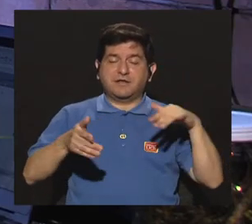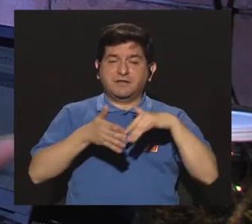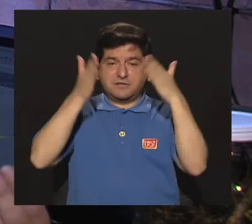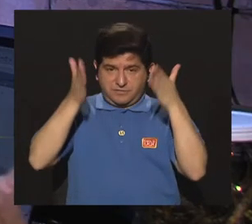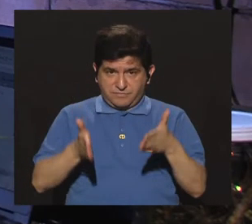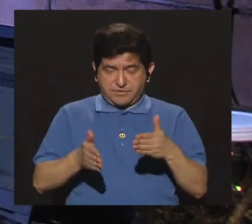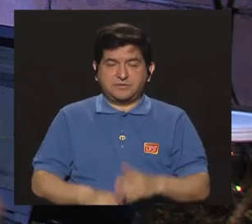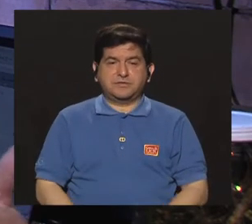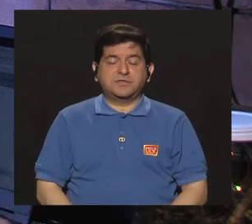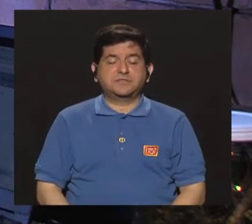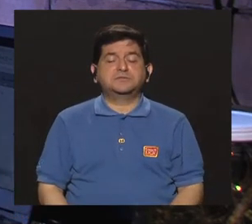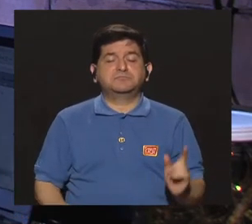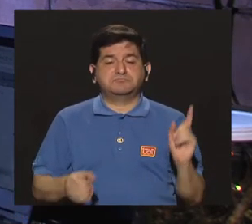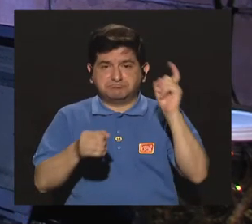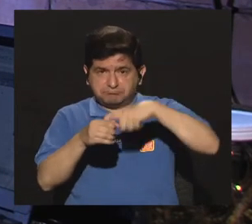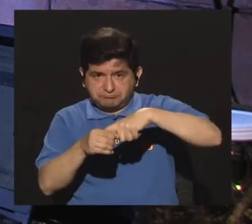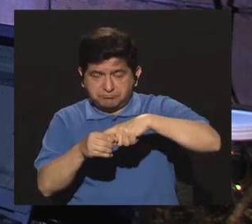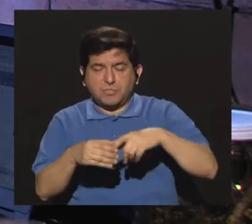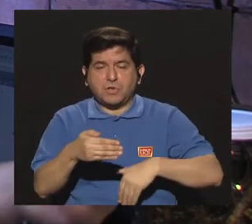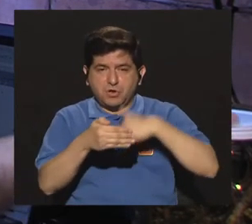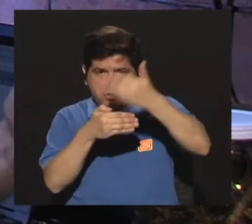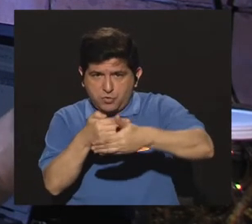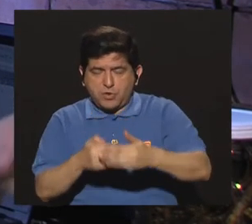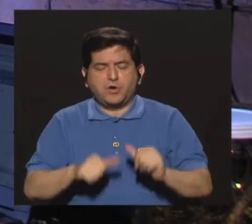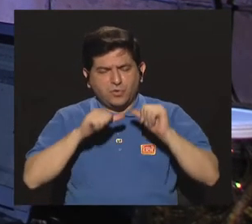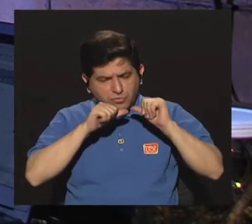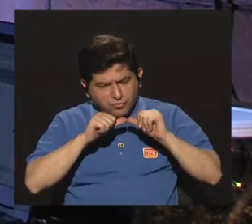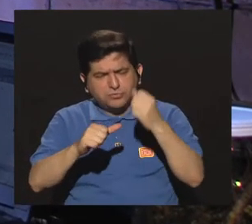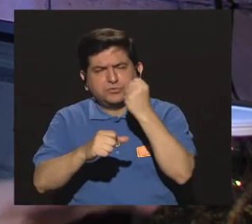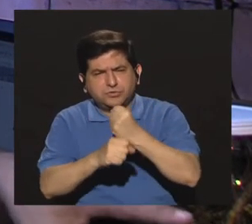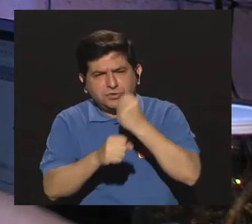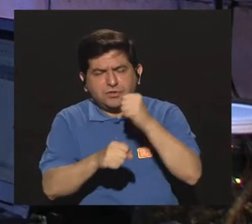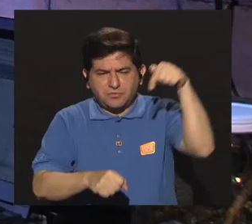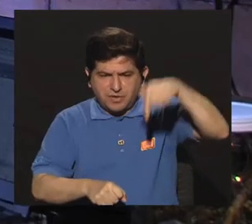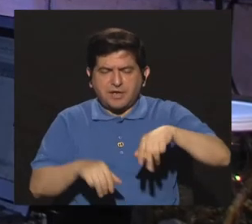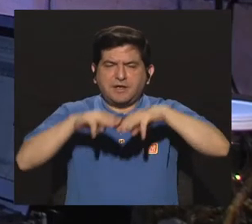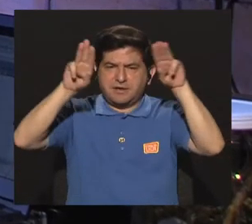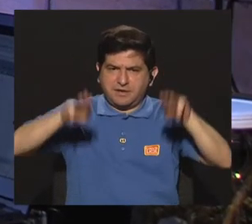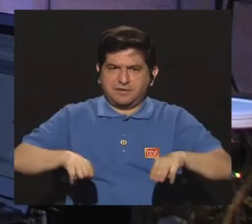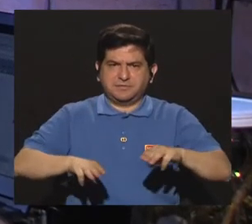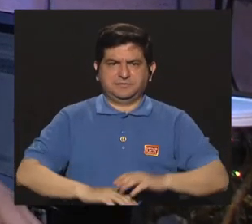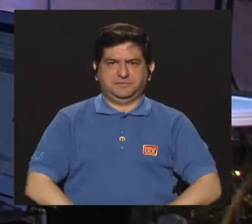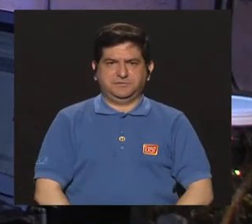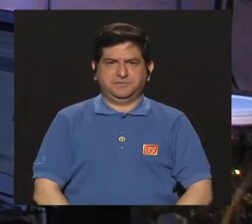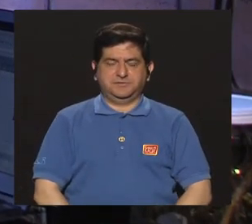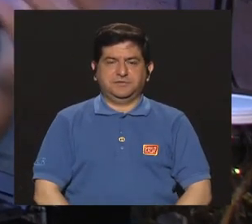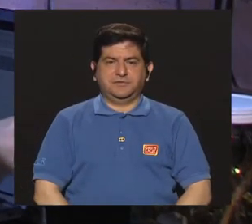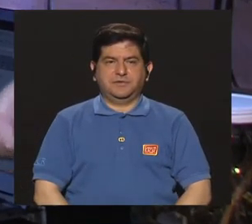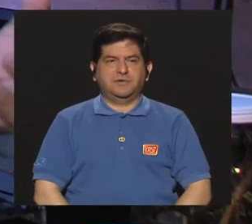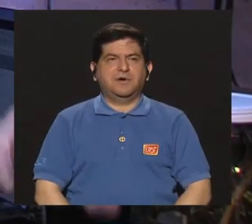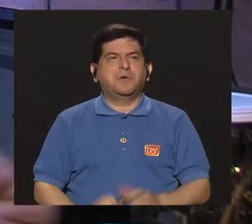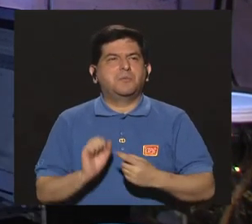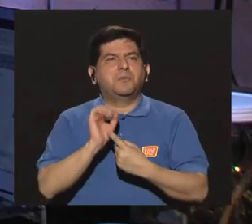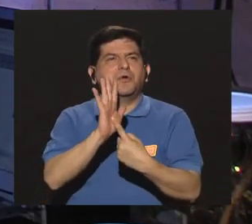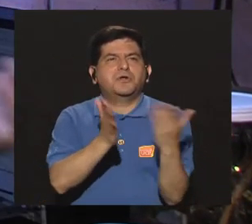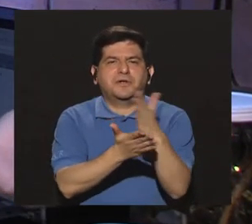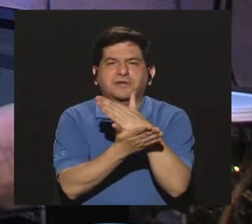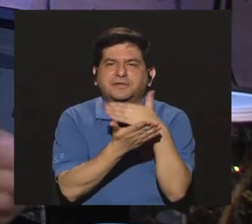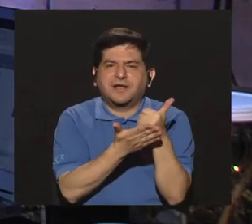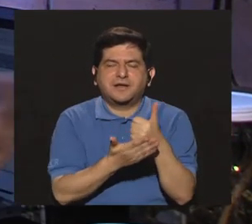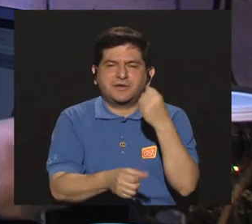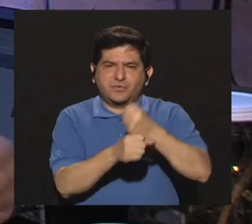estudiantes que se nos unen posteriormente para seguir esté trabajando con nosotros en el museo y proyectamos algunos de ellos